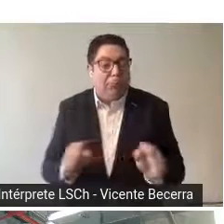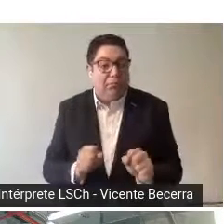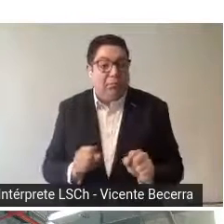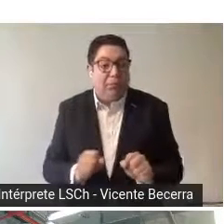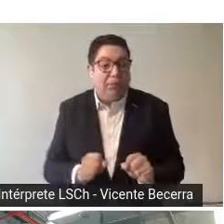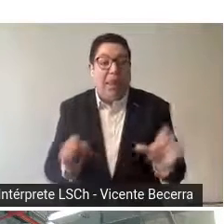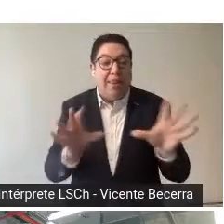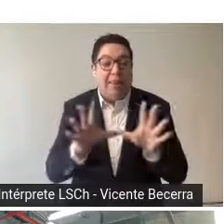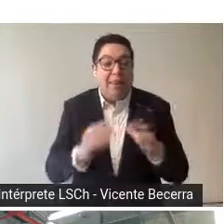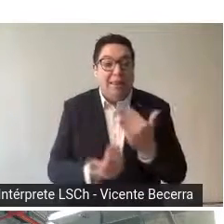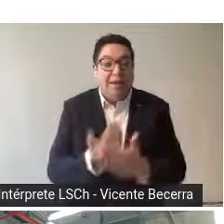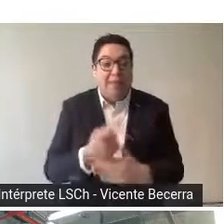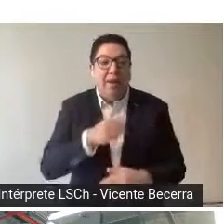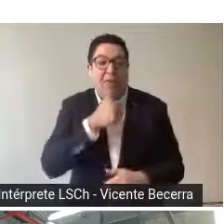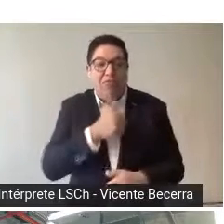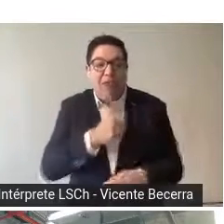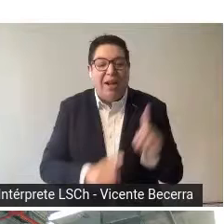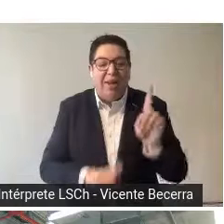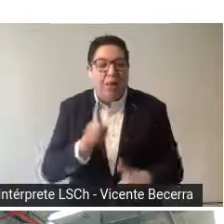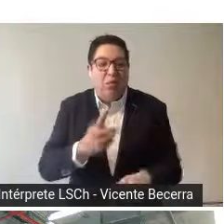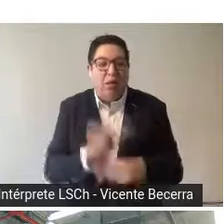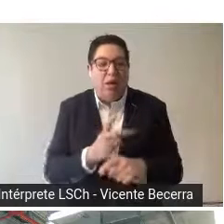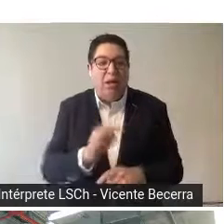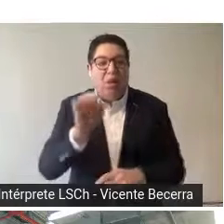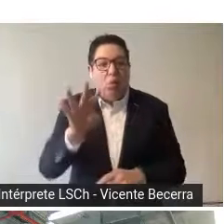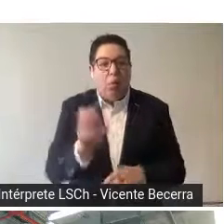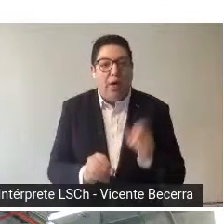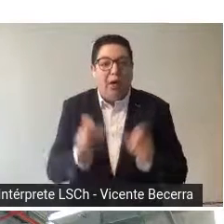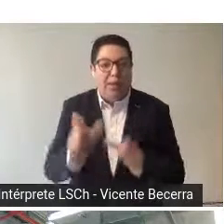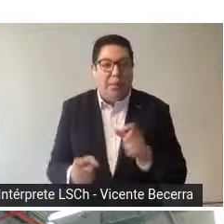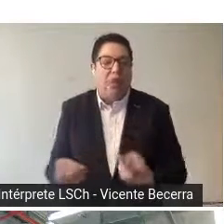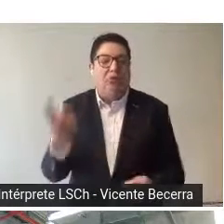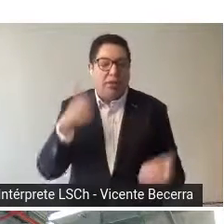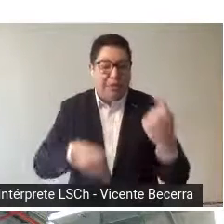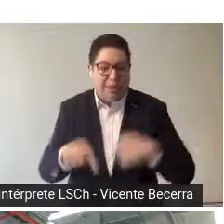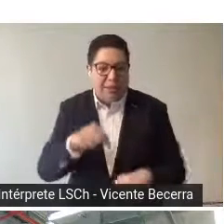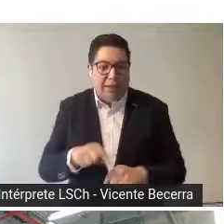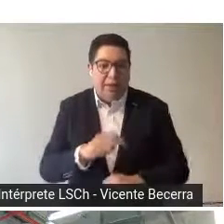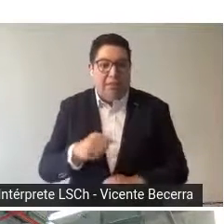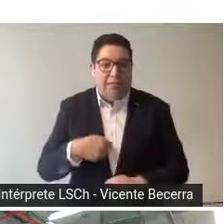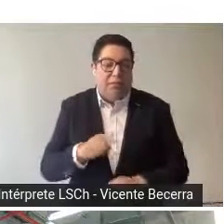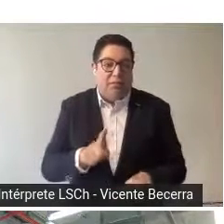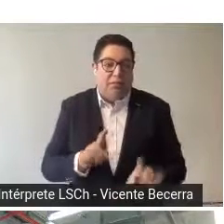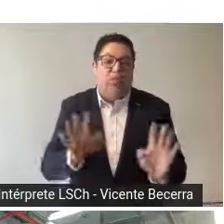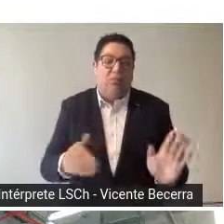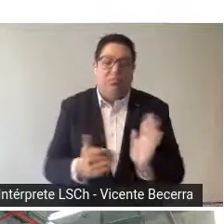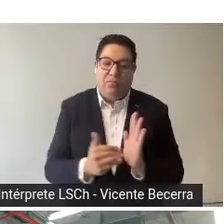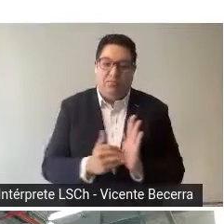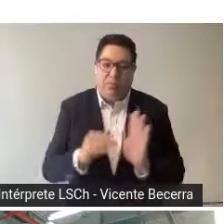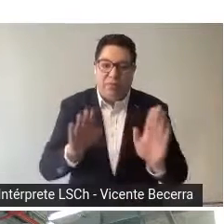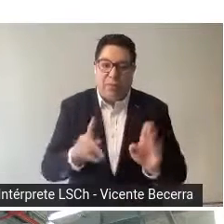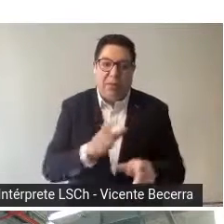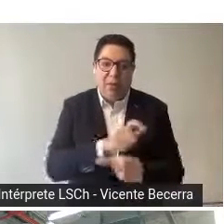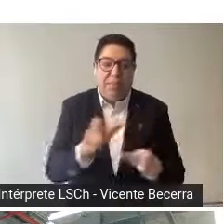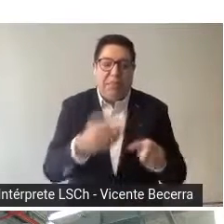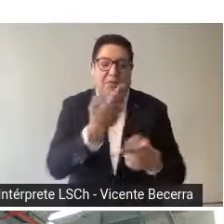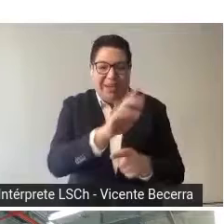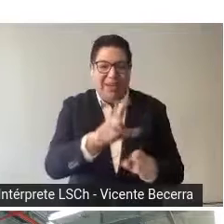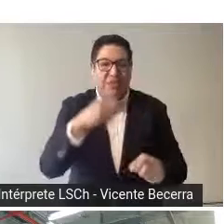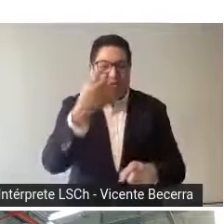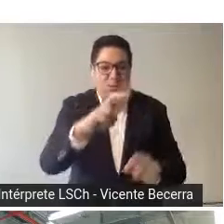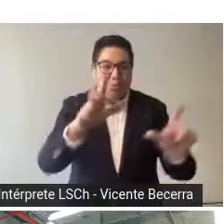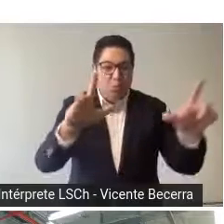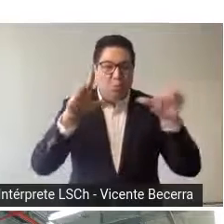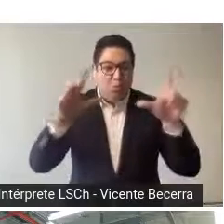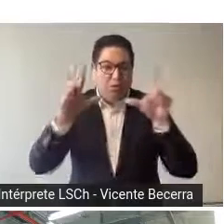todavía faltaban aproximadamente 40 personas por llegar. Dije, no es el momento. Ellos son los protagonistas. El